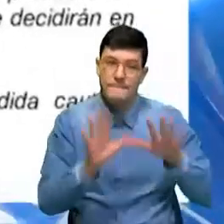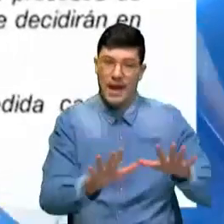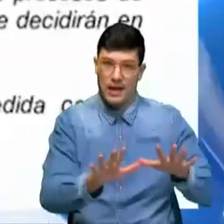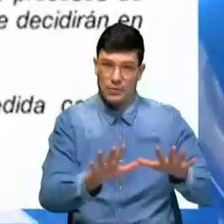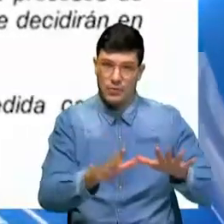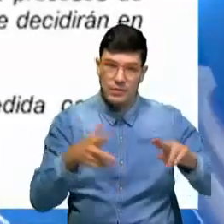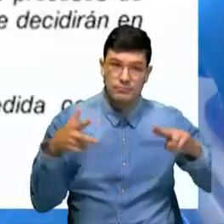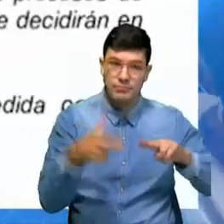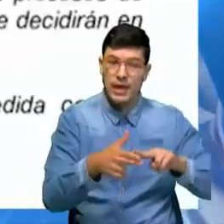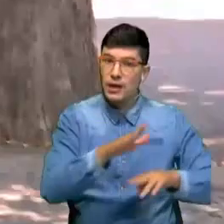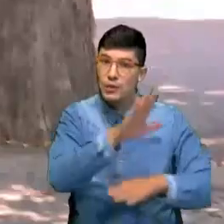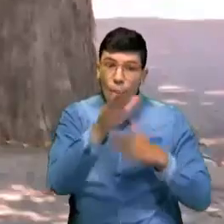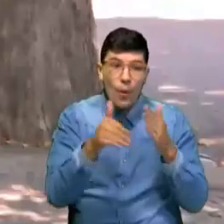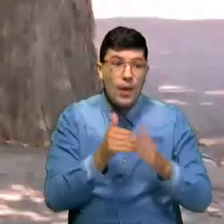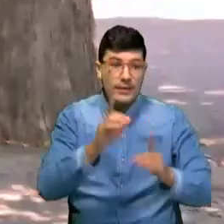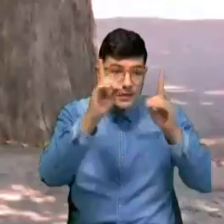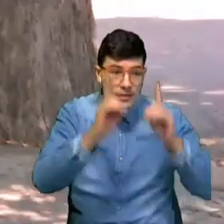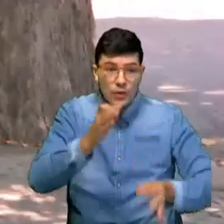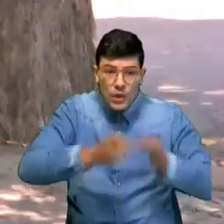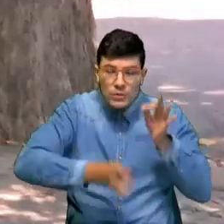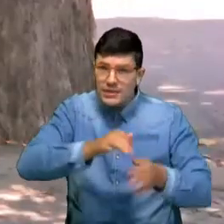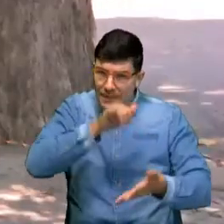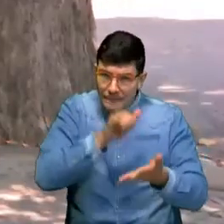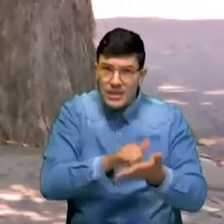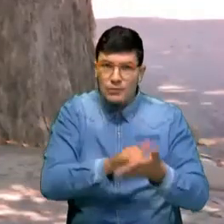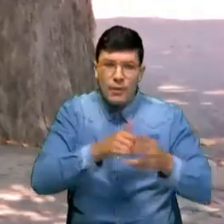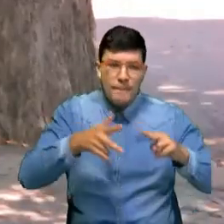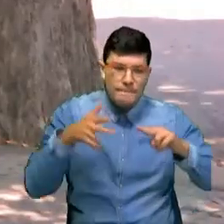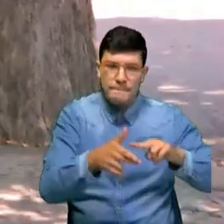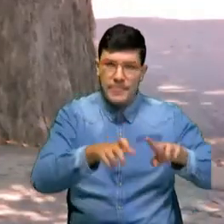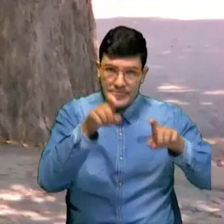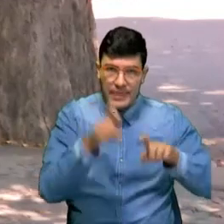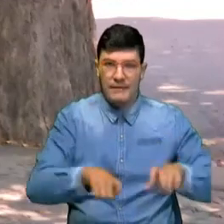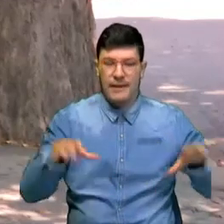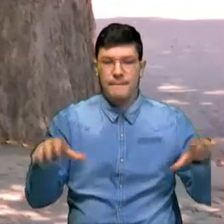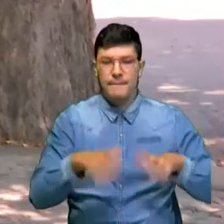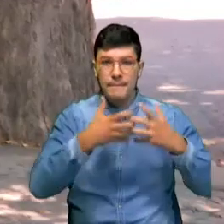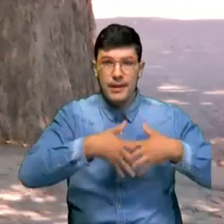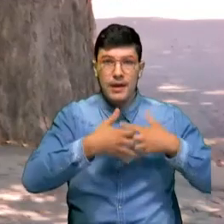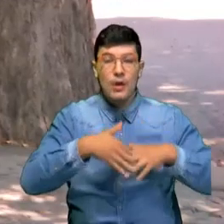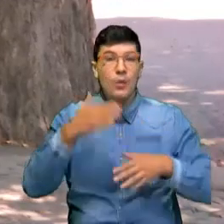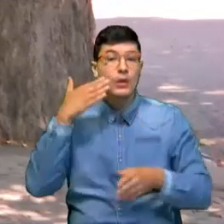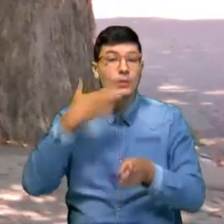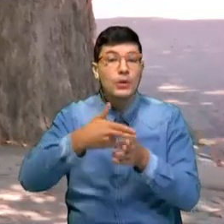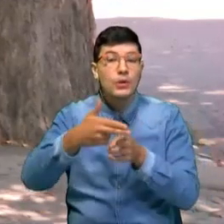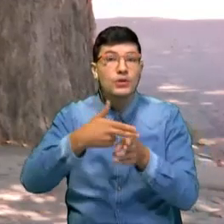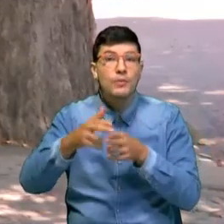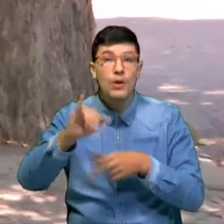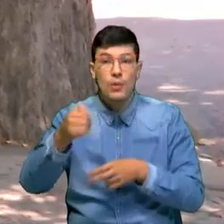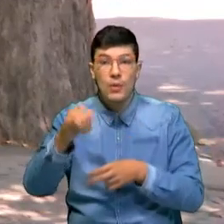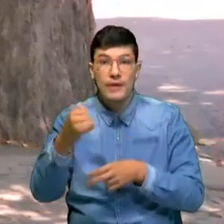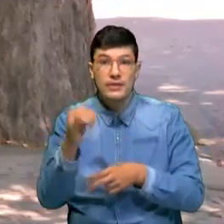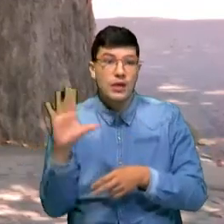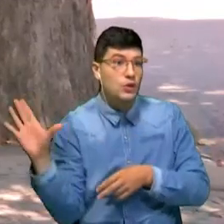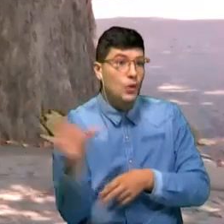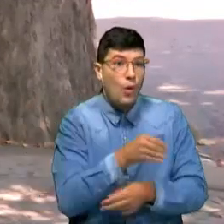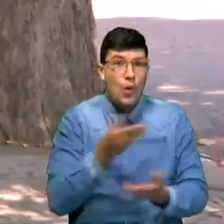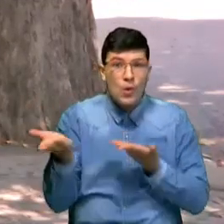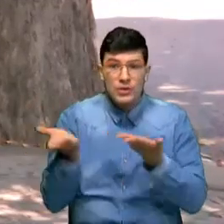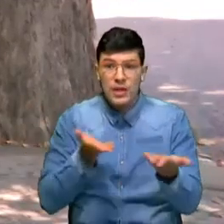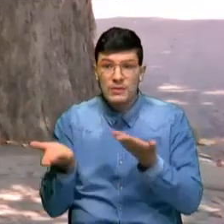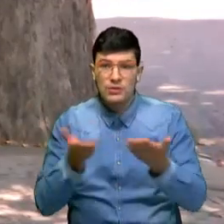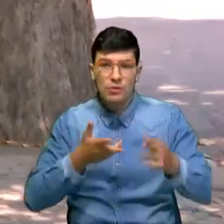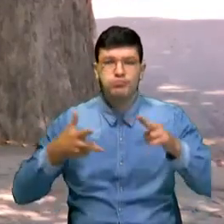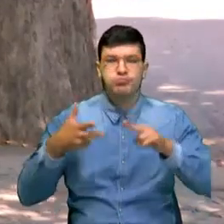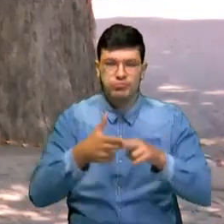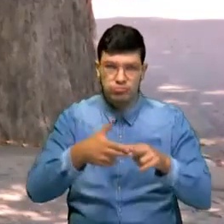las decisiones judiciales. Muy bien, pues según expertos, a partir del jueves, todos los servicios de la concesión quedarían suspendidos